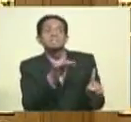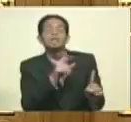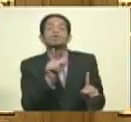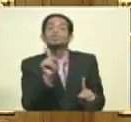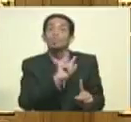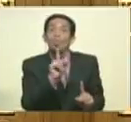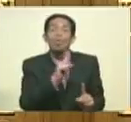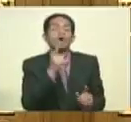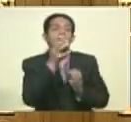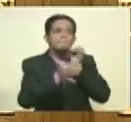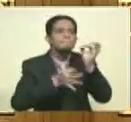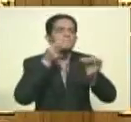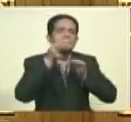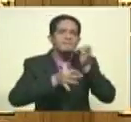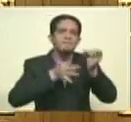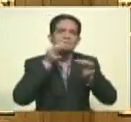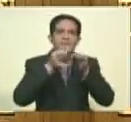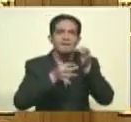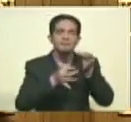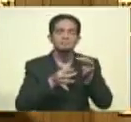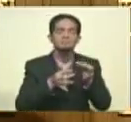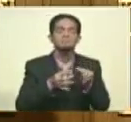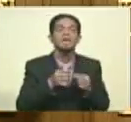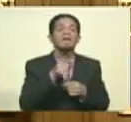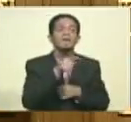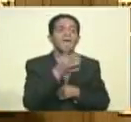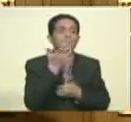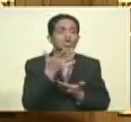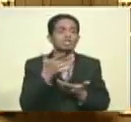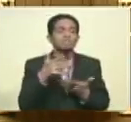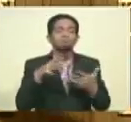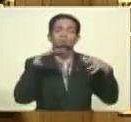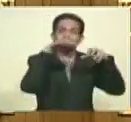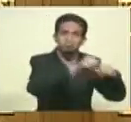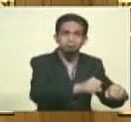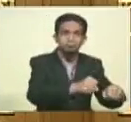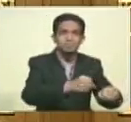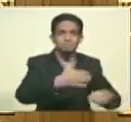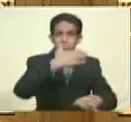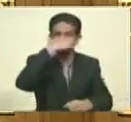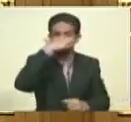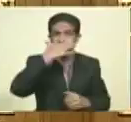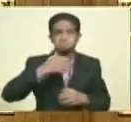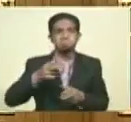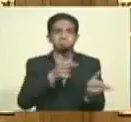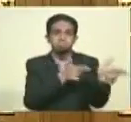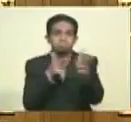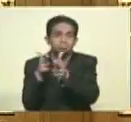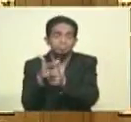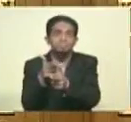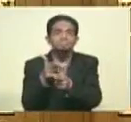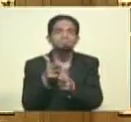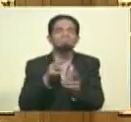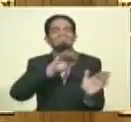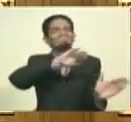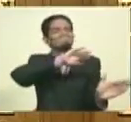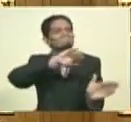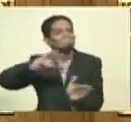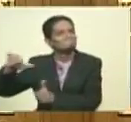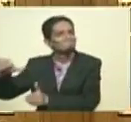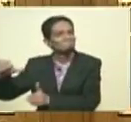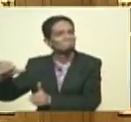muy sólidos que esa vía había quedado en el camino sin